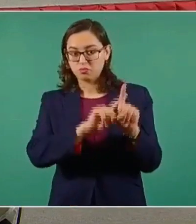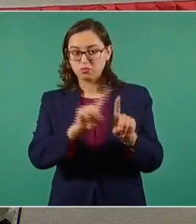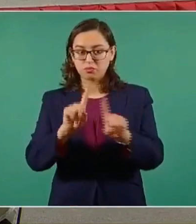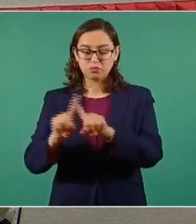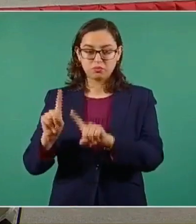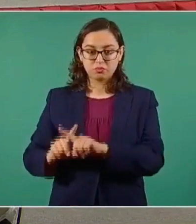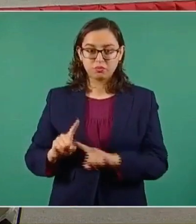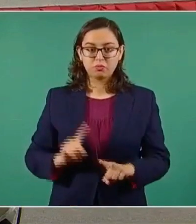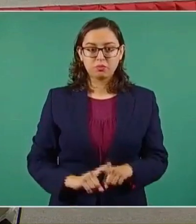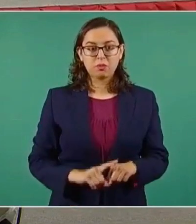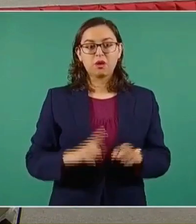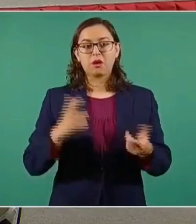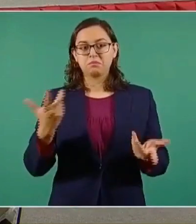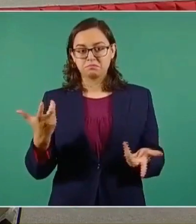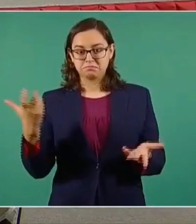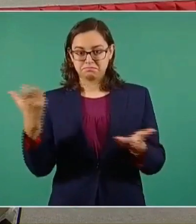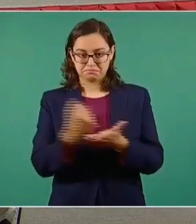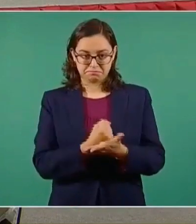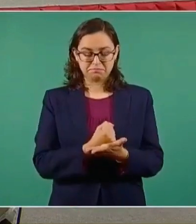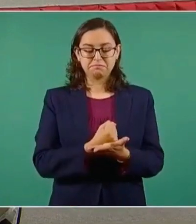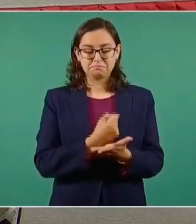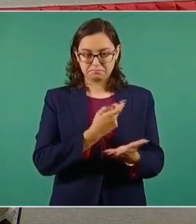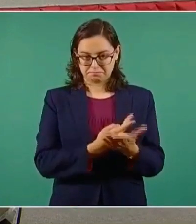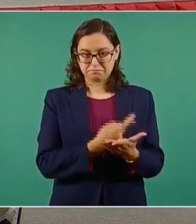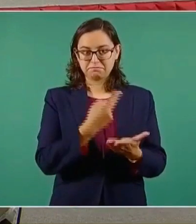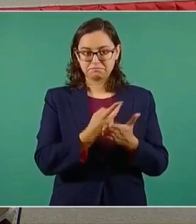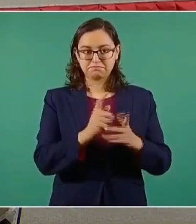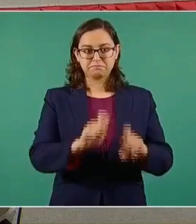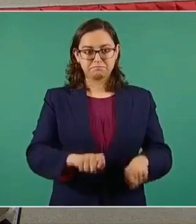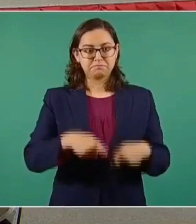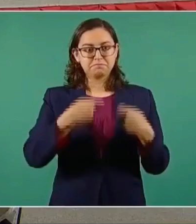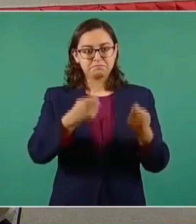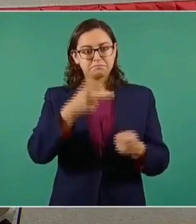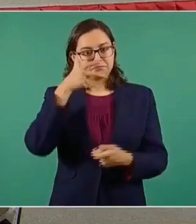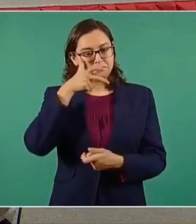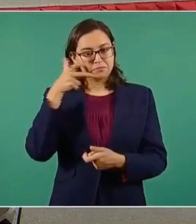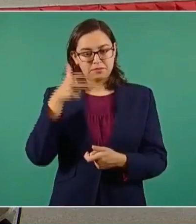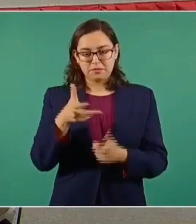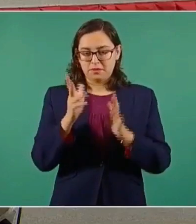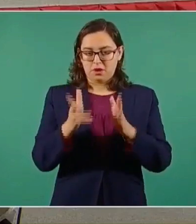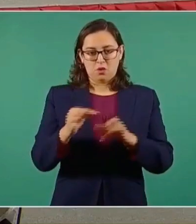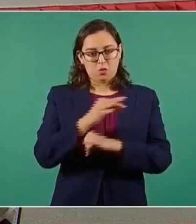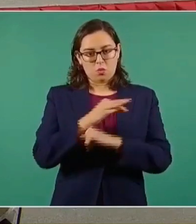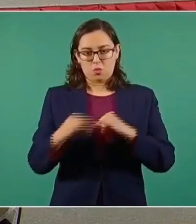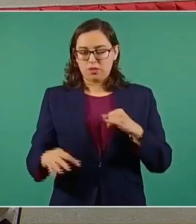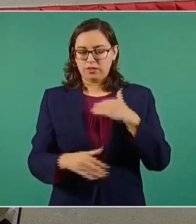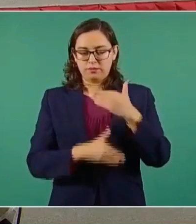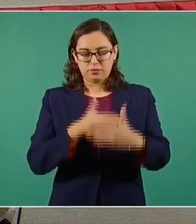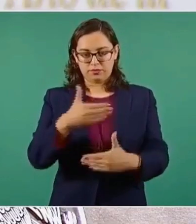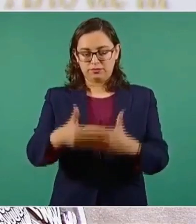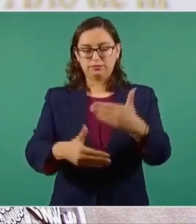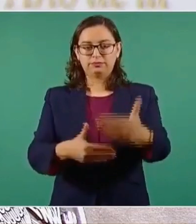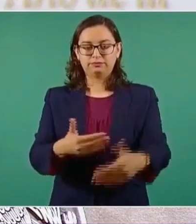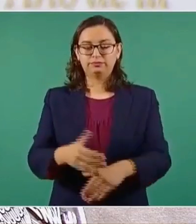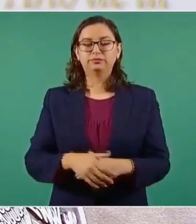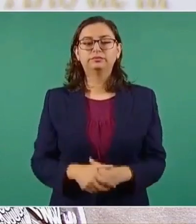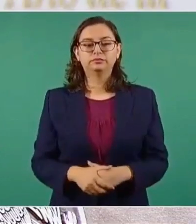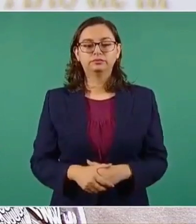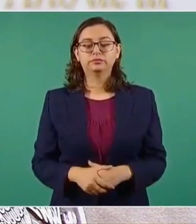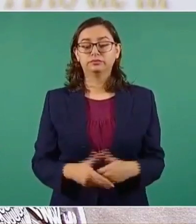¿Sí? Bueno, sí. De la condecoración Miguel Hidalgo al personal médico en la atención de la